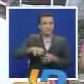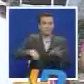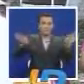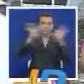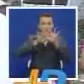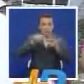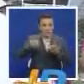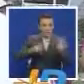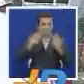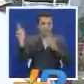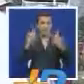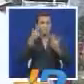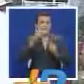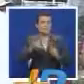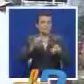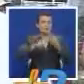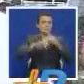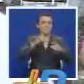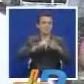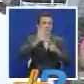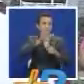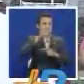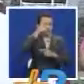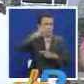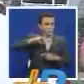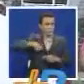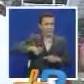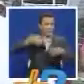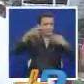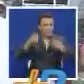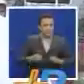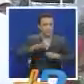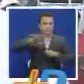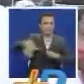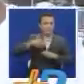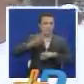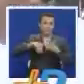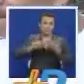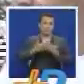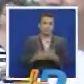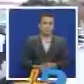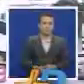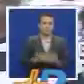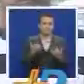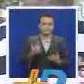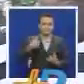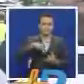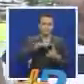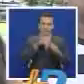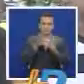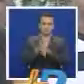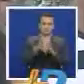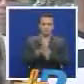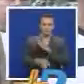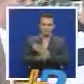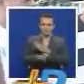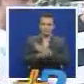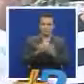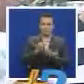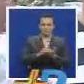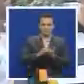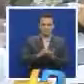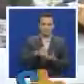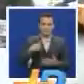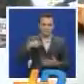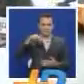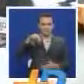la policía y trabajamos por nuestra seguridad en nuestra comuna. Bueno, nosotros seguiremos muy atentos a esta información,